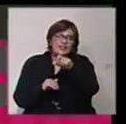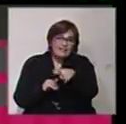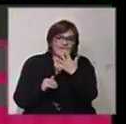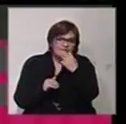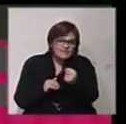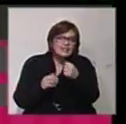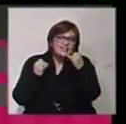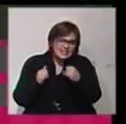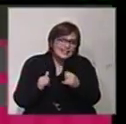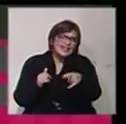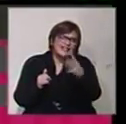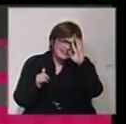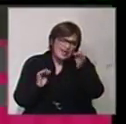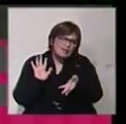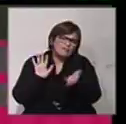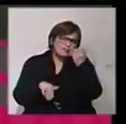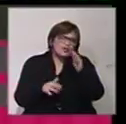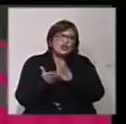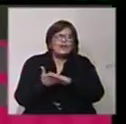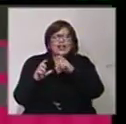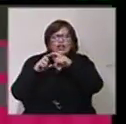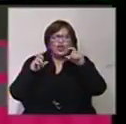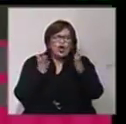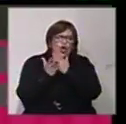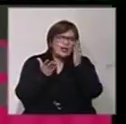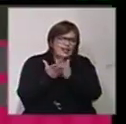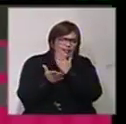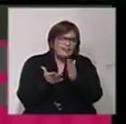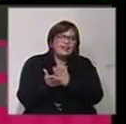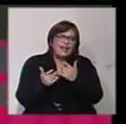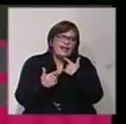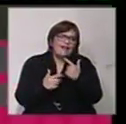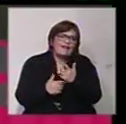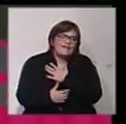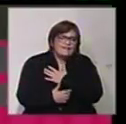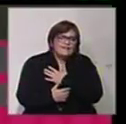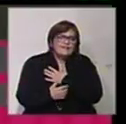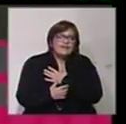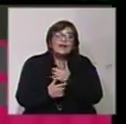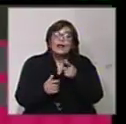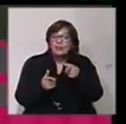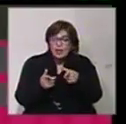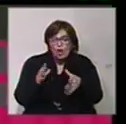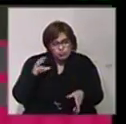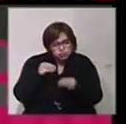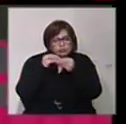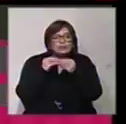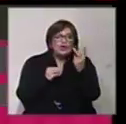Matías sabe muchísimo más de lo que es historieta, es bastante más fan que yo, pero nos complementamos muy bien. ¿Y esta edición del año pasado